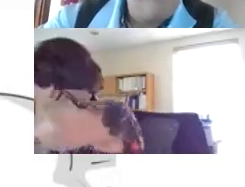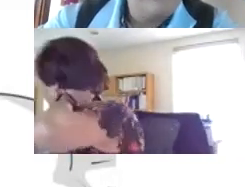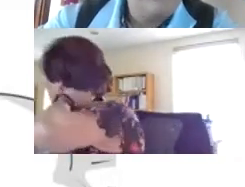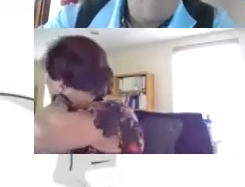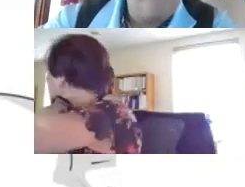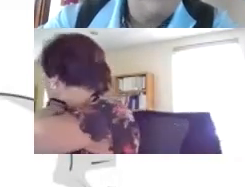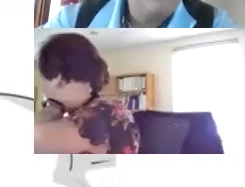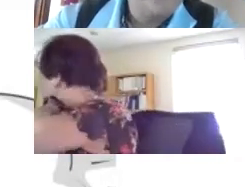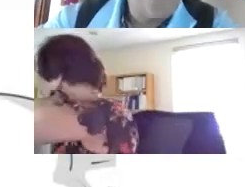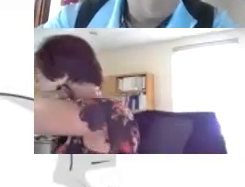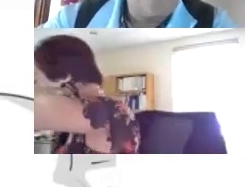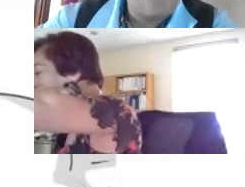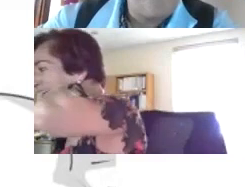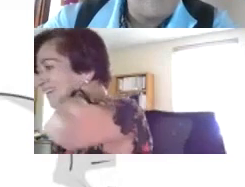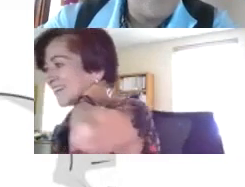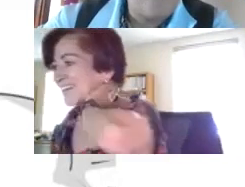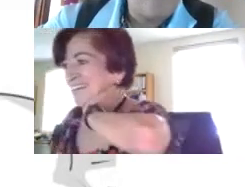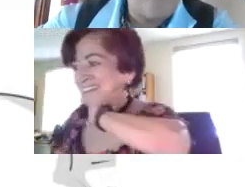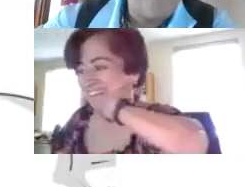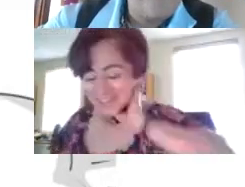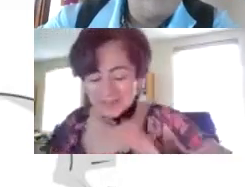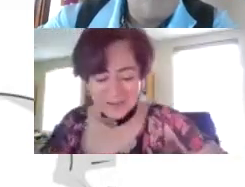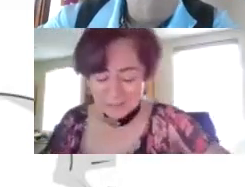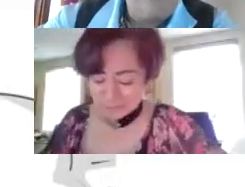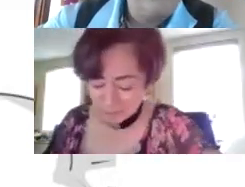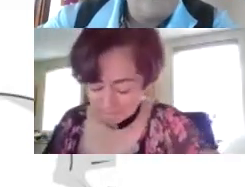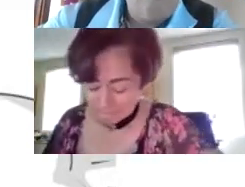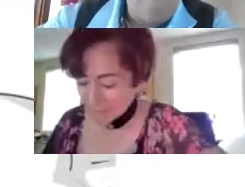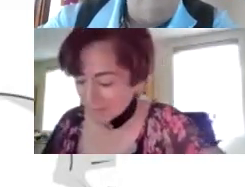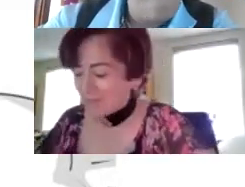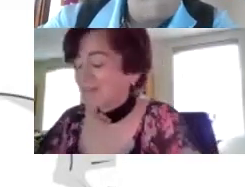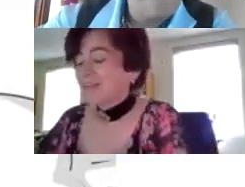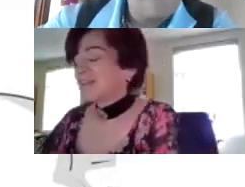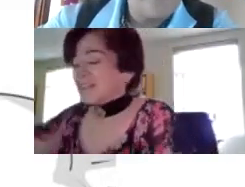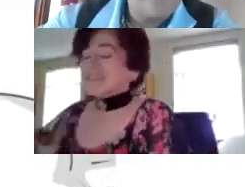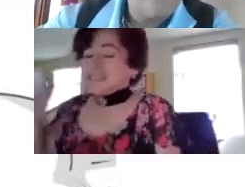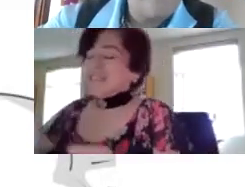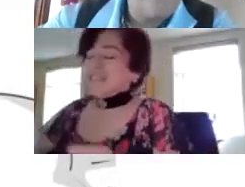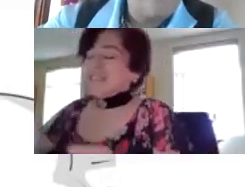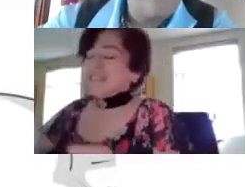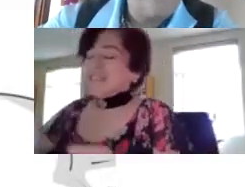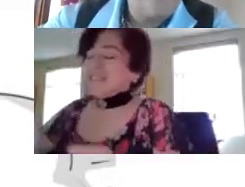empezar a hacer los primeros auxilios en lo que viene la ambulancia.